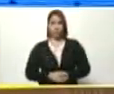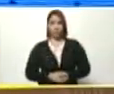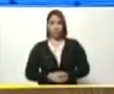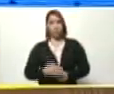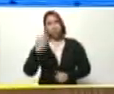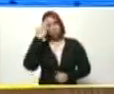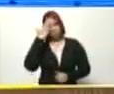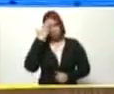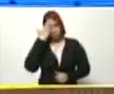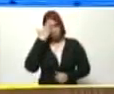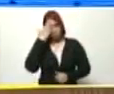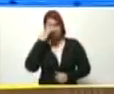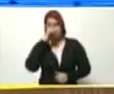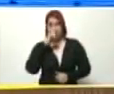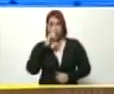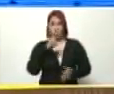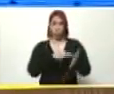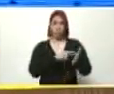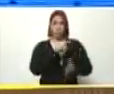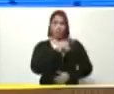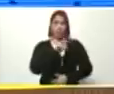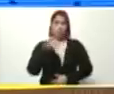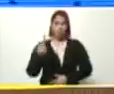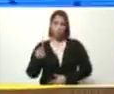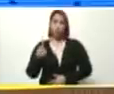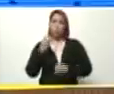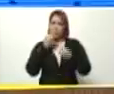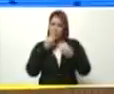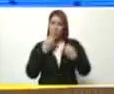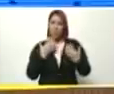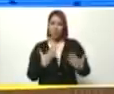Sabíamos que el año 2021 iba a ser bueno,